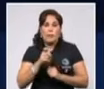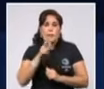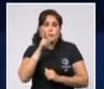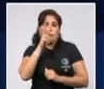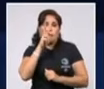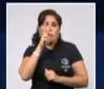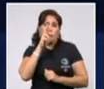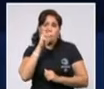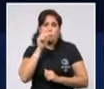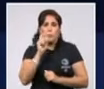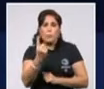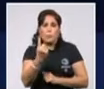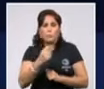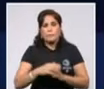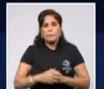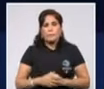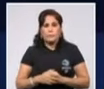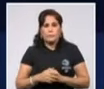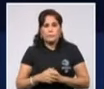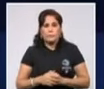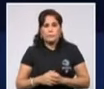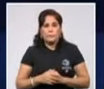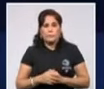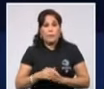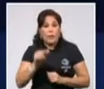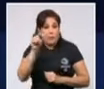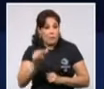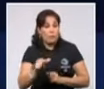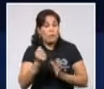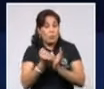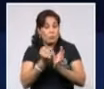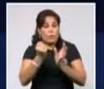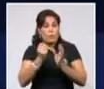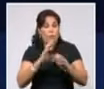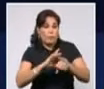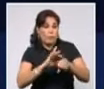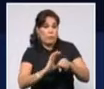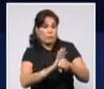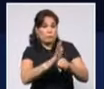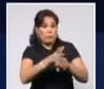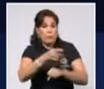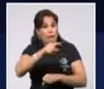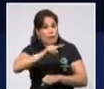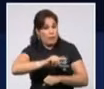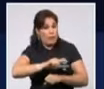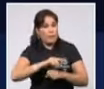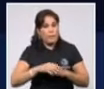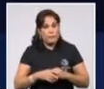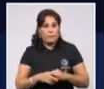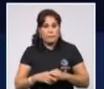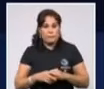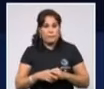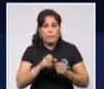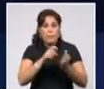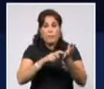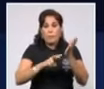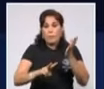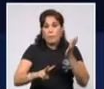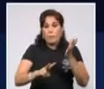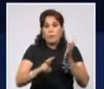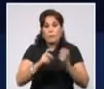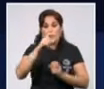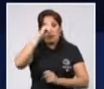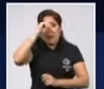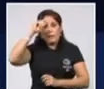1 caso. La persona diagnosticada con la COVID-19 en el día de ayer en la provincia de Santi